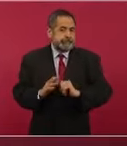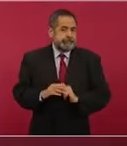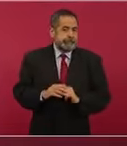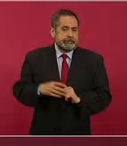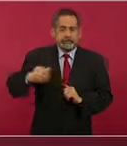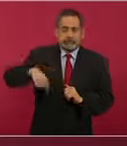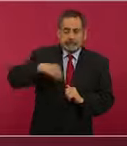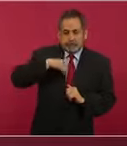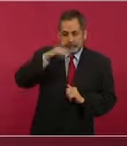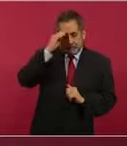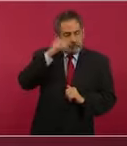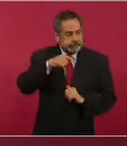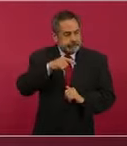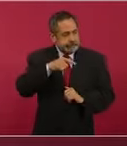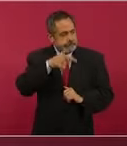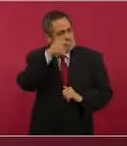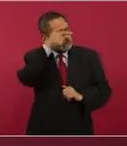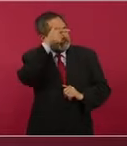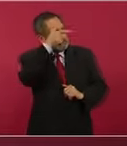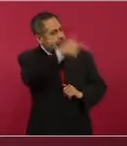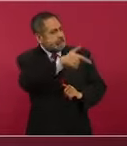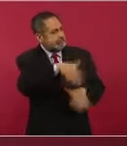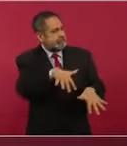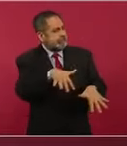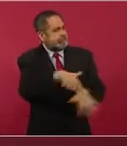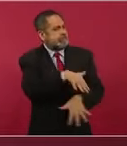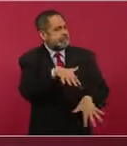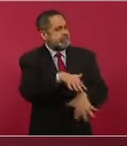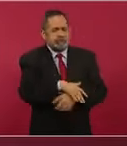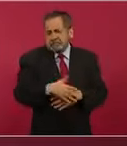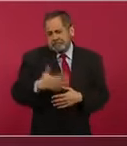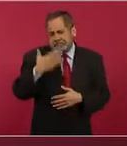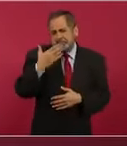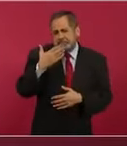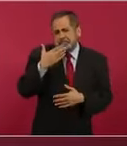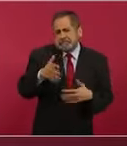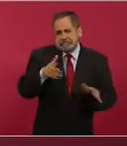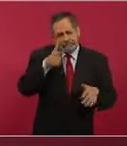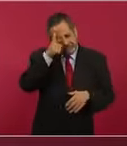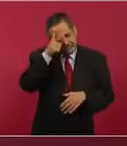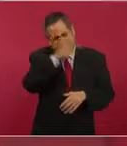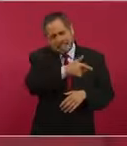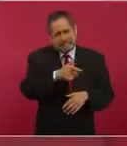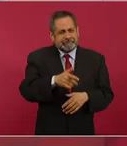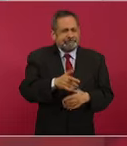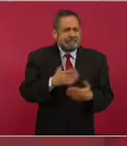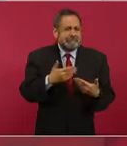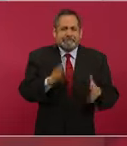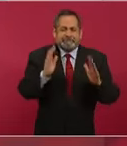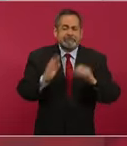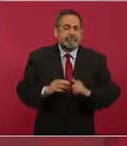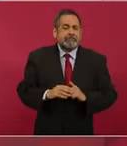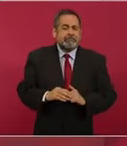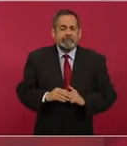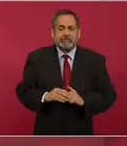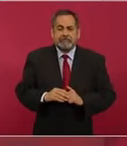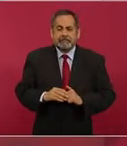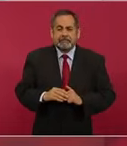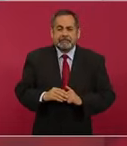están mostrando el cobre, y eso es bueno, que haya